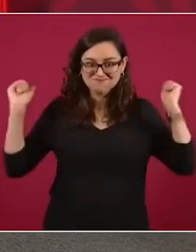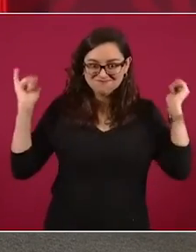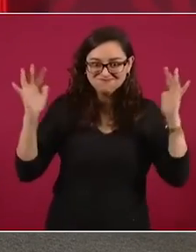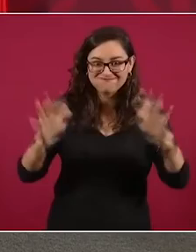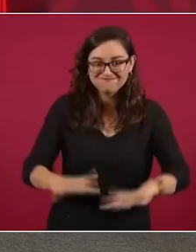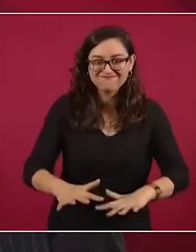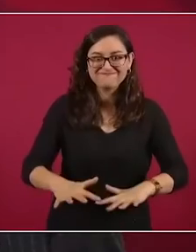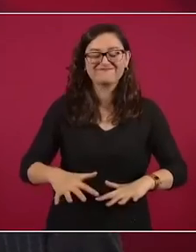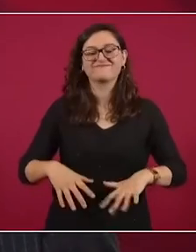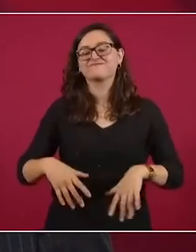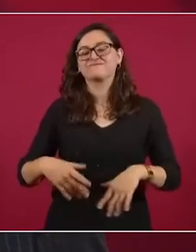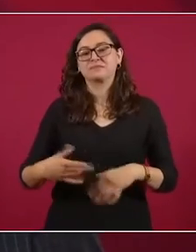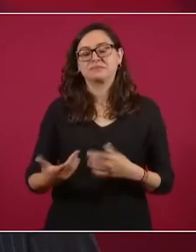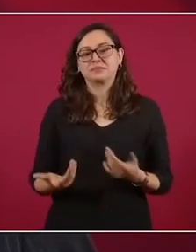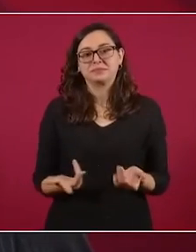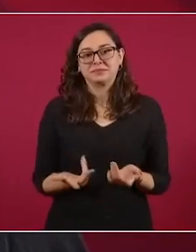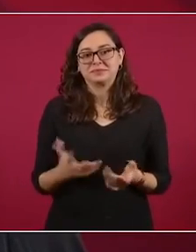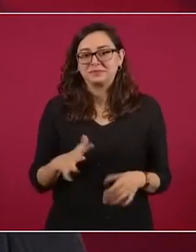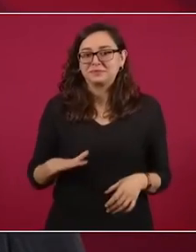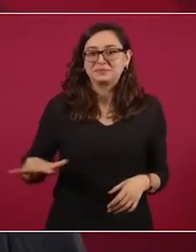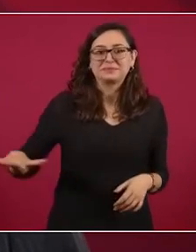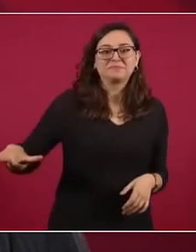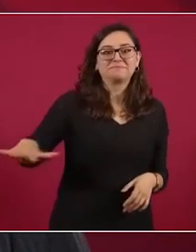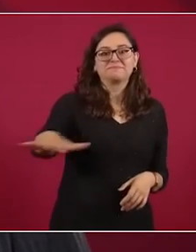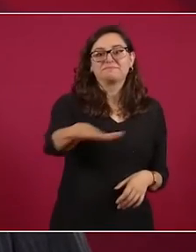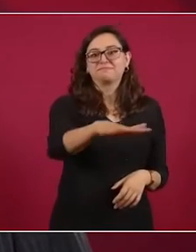en la plaza,